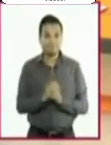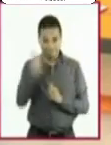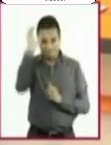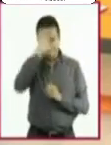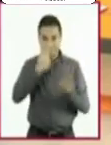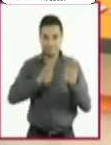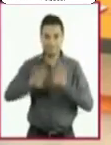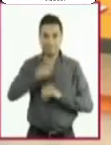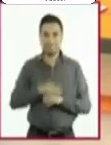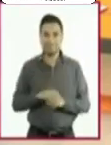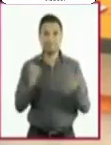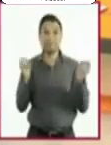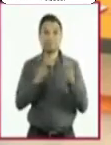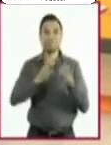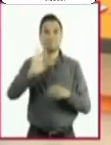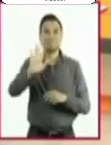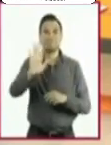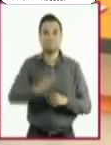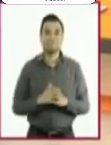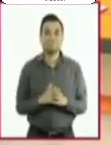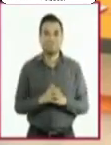Ciencias Biología. Hasta la próxima.